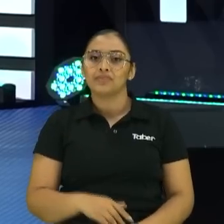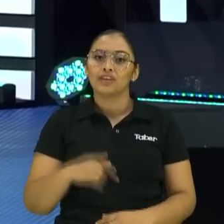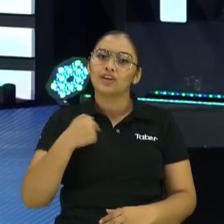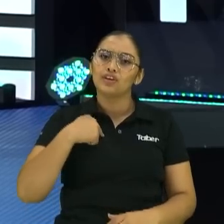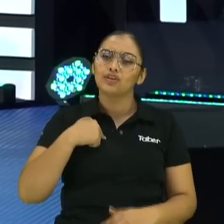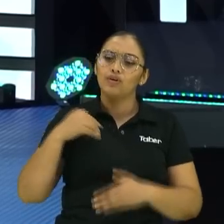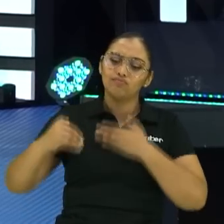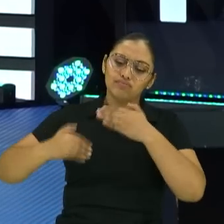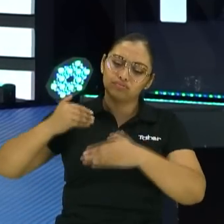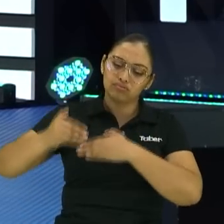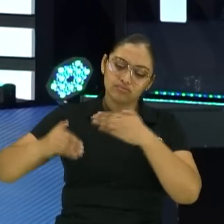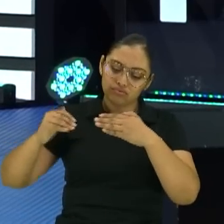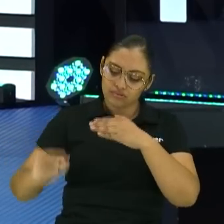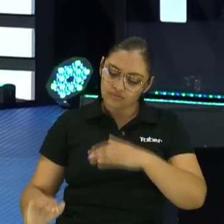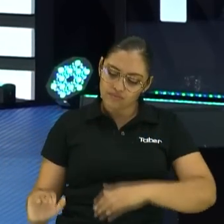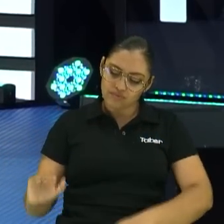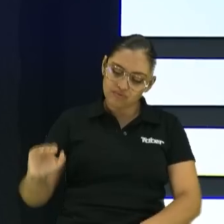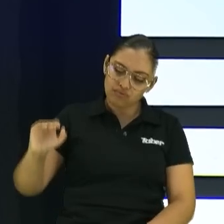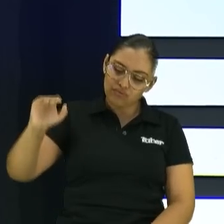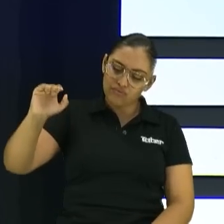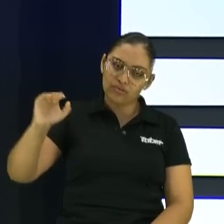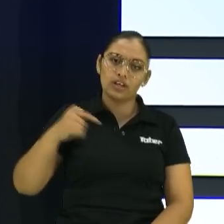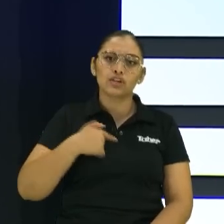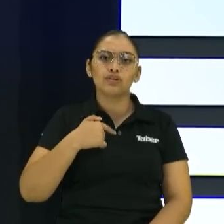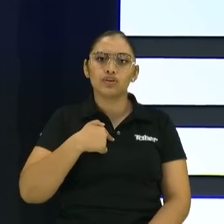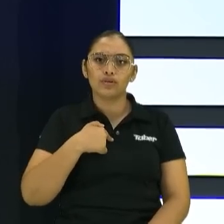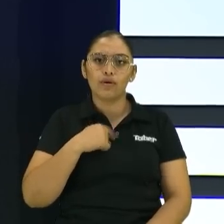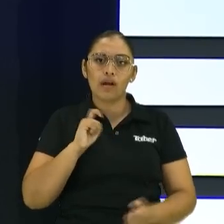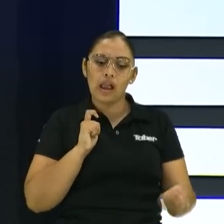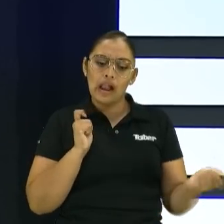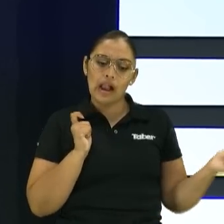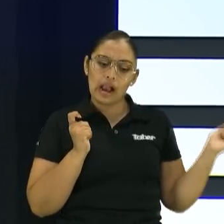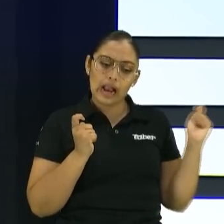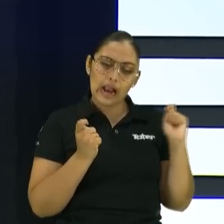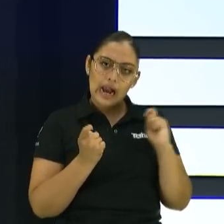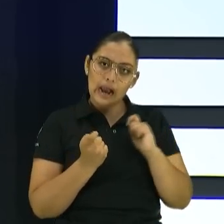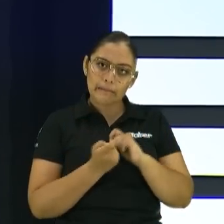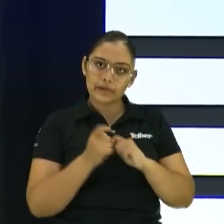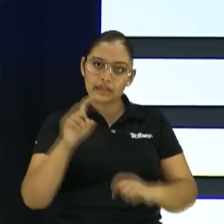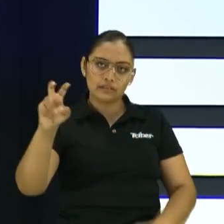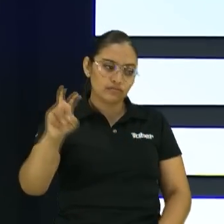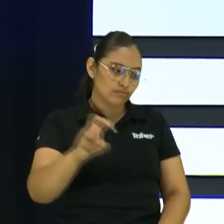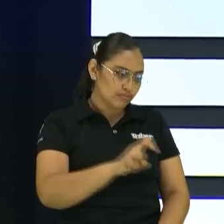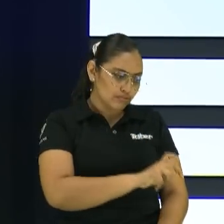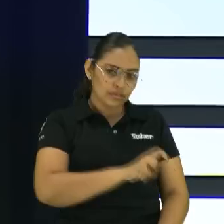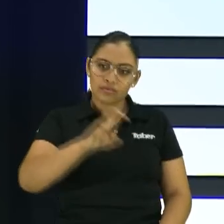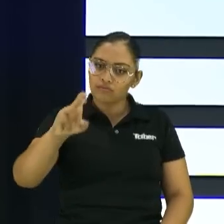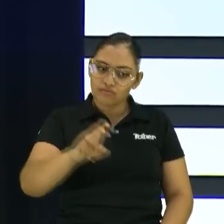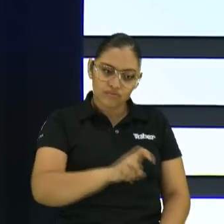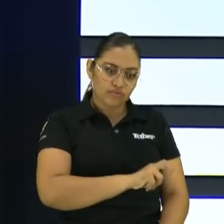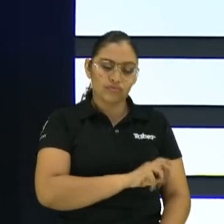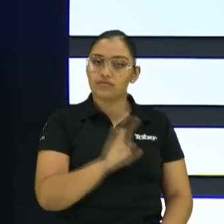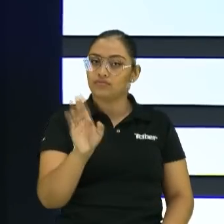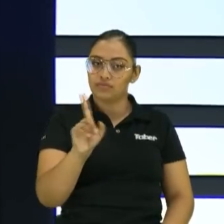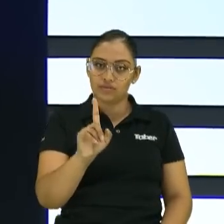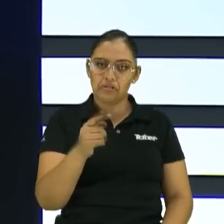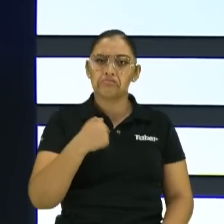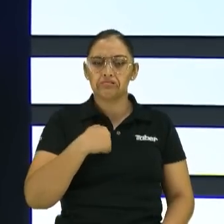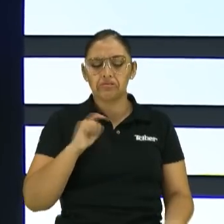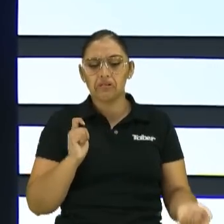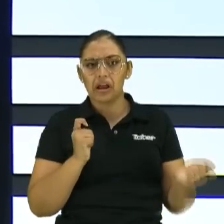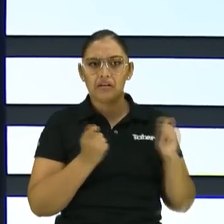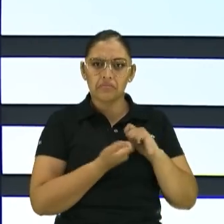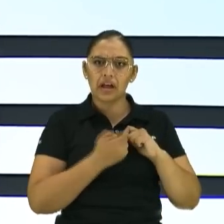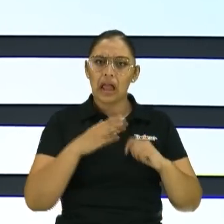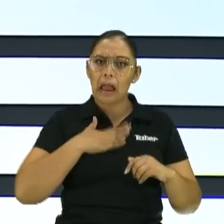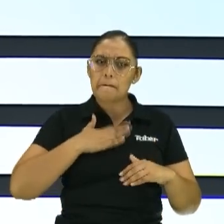poco a poco me fui independizando poco a poco me quité el miedo poco a poco me quedaba en el